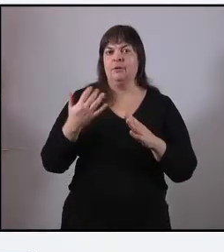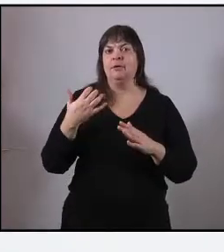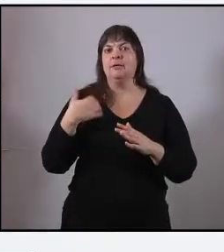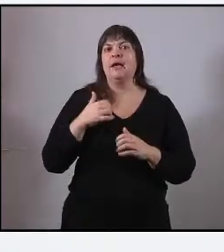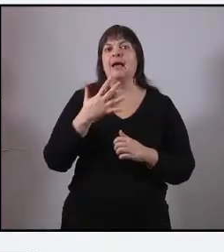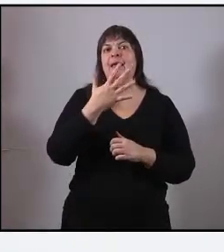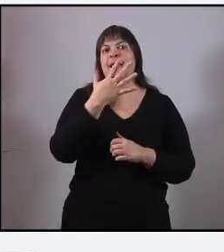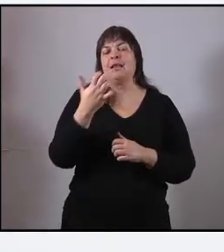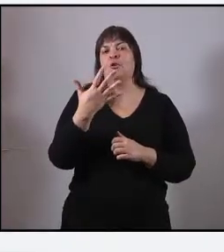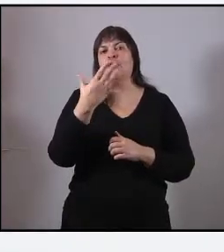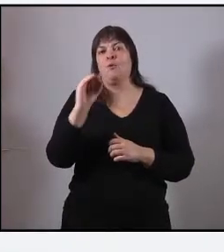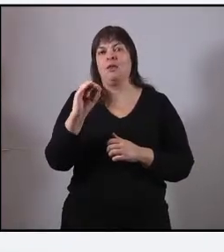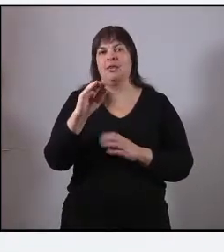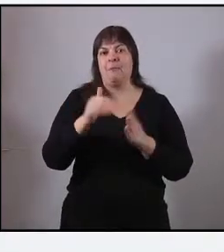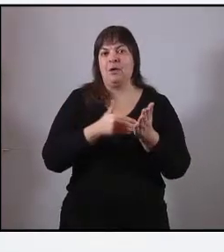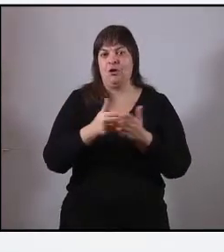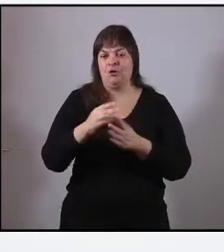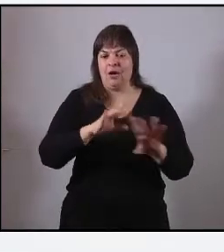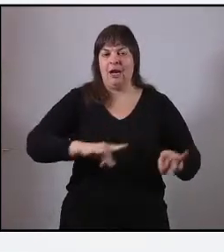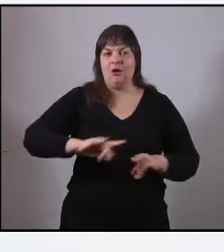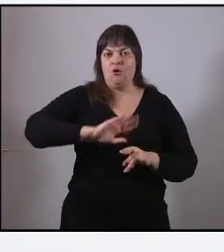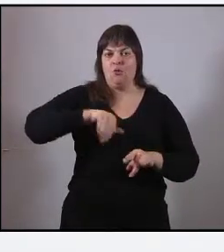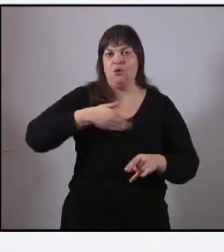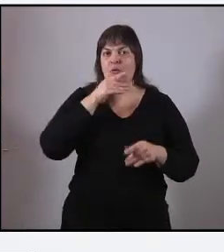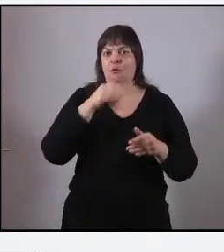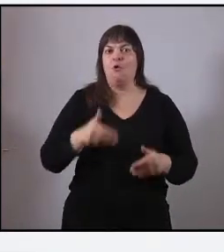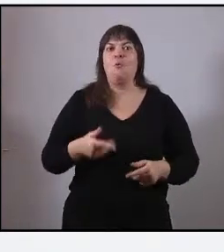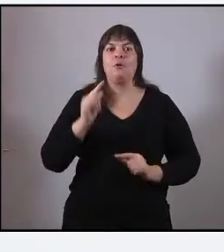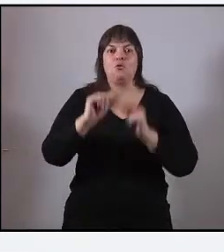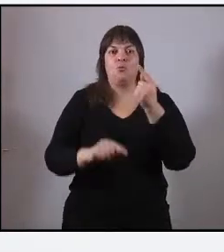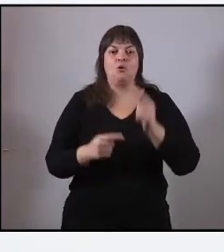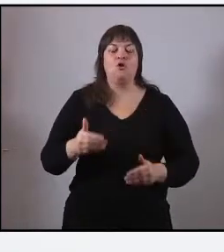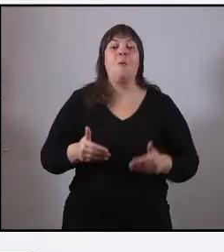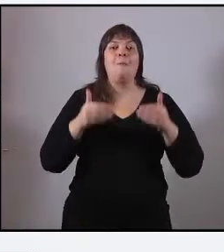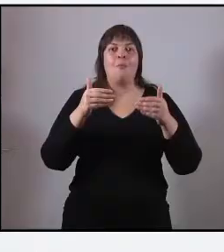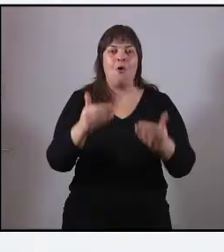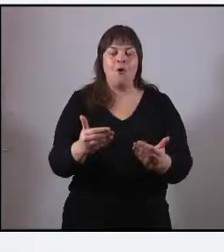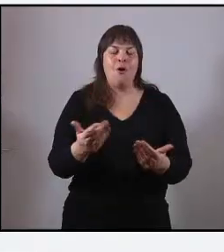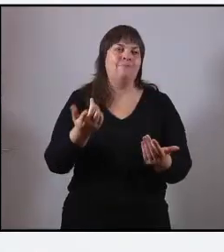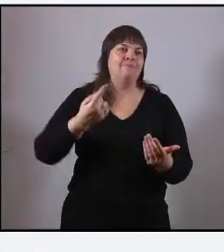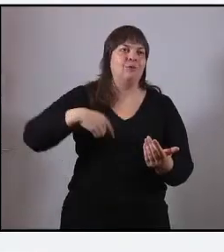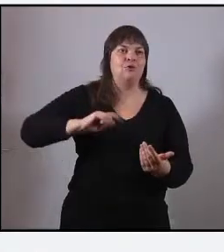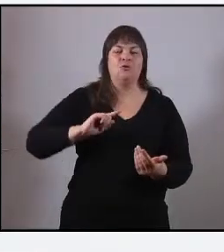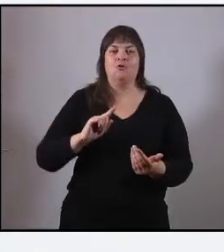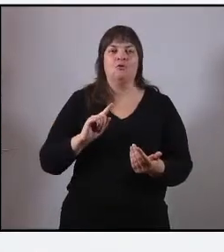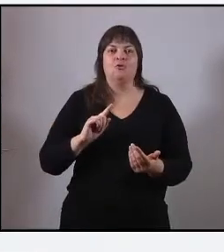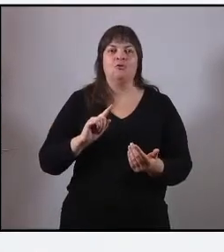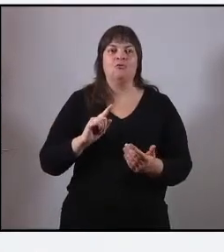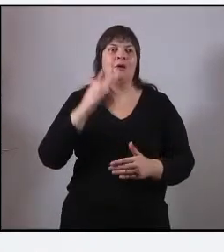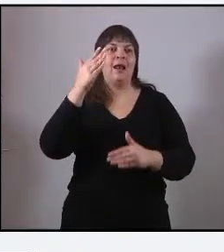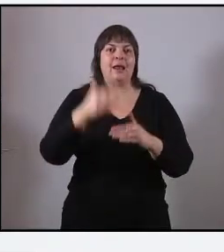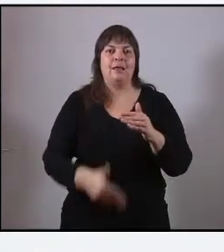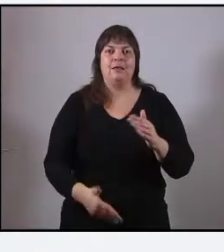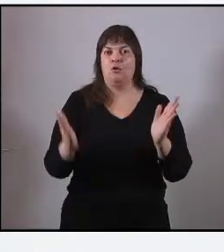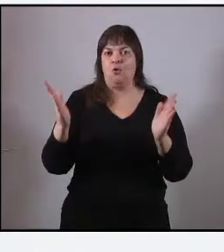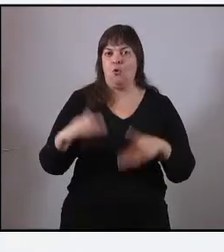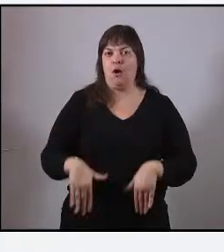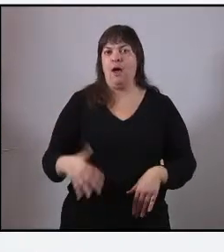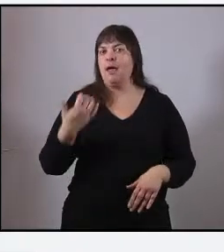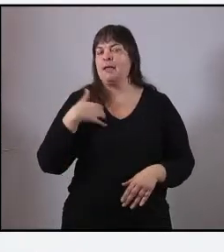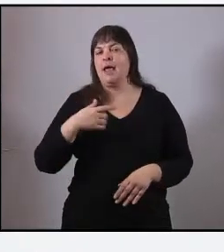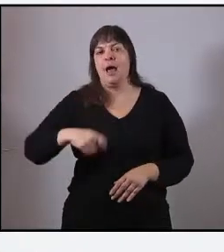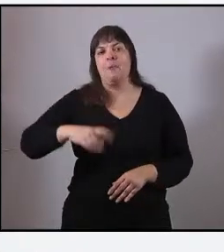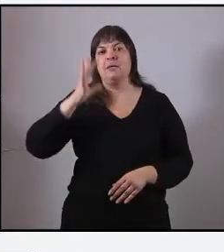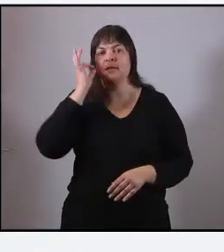550 millones en nuestra región por una prórroga presupuestaria, y nosotros no tenemos líneas rojas, lo ha manifestado ya la